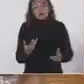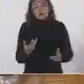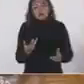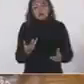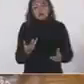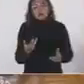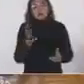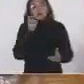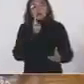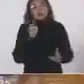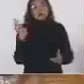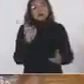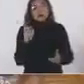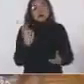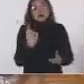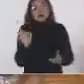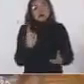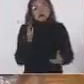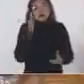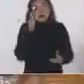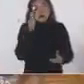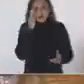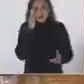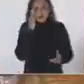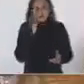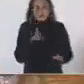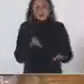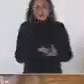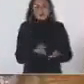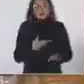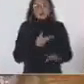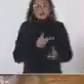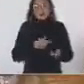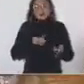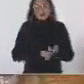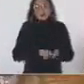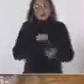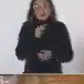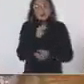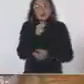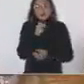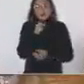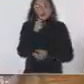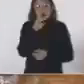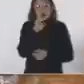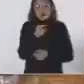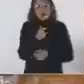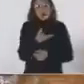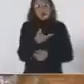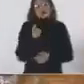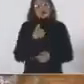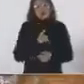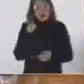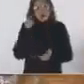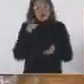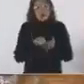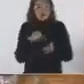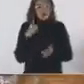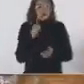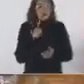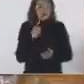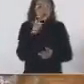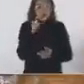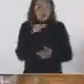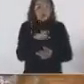de esa previsión de penalizar el aborto. Yo creo que los diputados